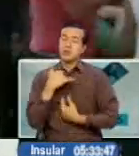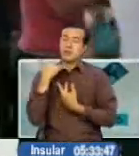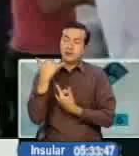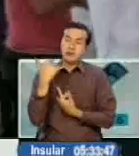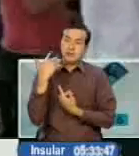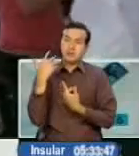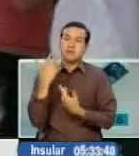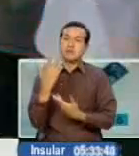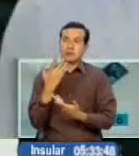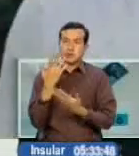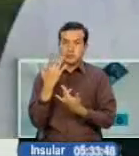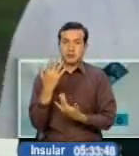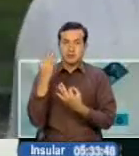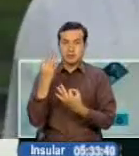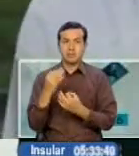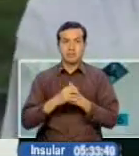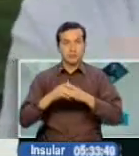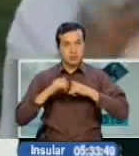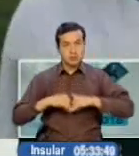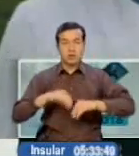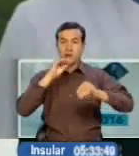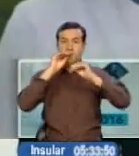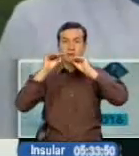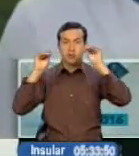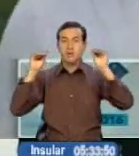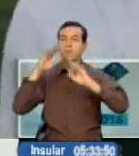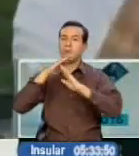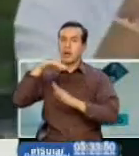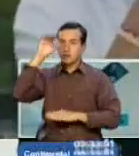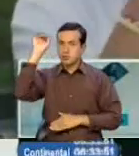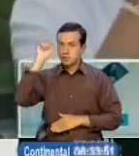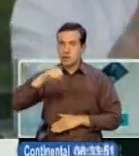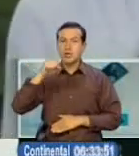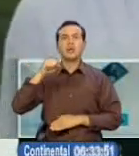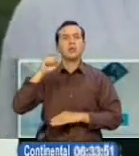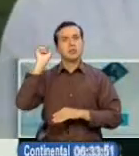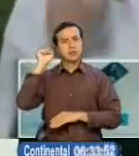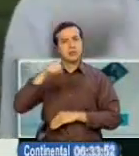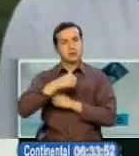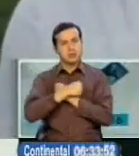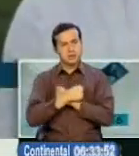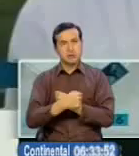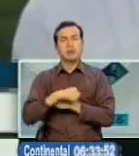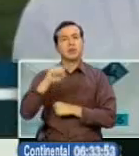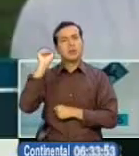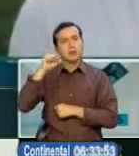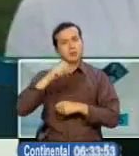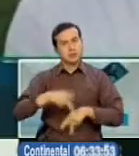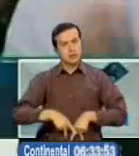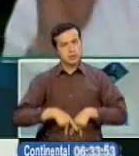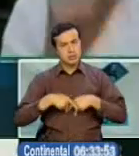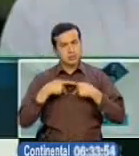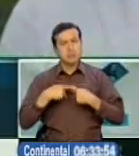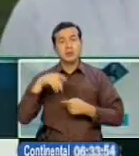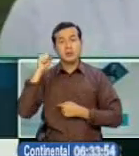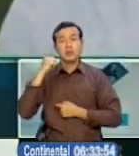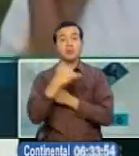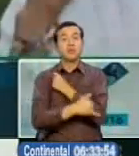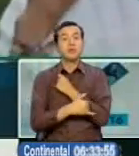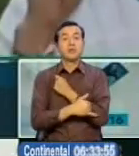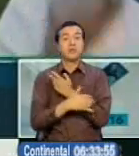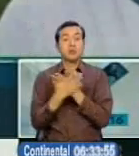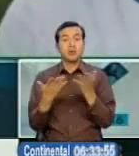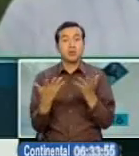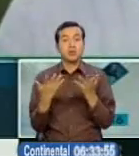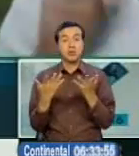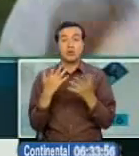de alcanzar la paz. Seguiremos diciendo sí a la paz, sí al amor, sí a la vida, sí a un país que